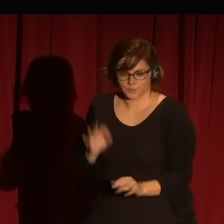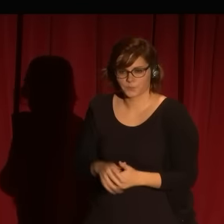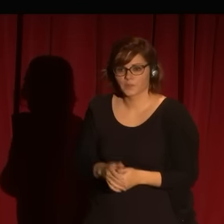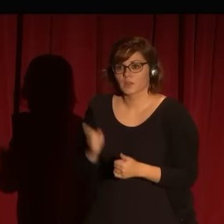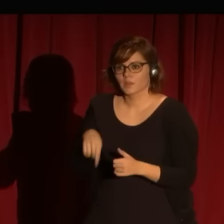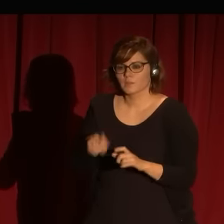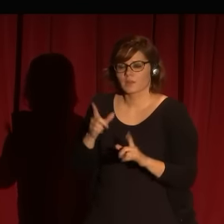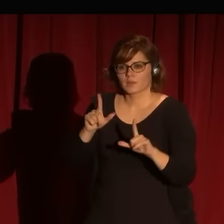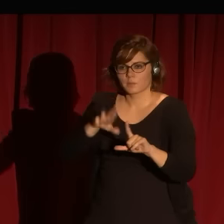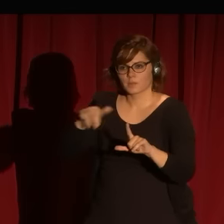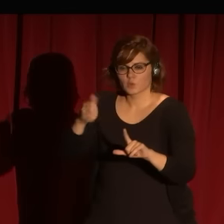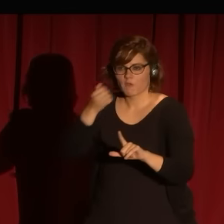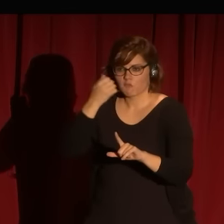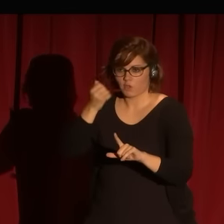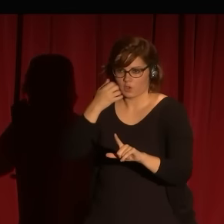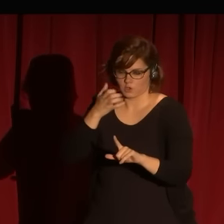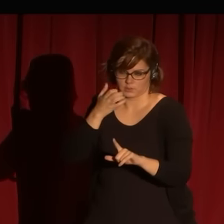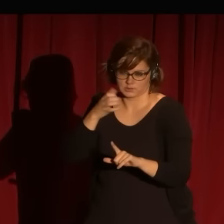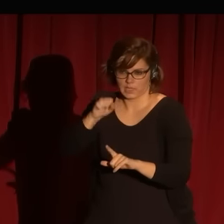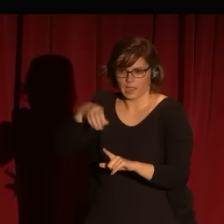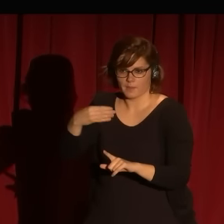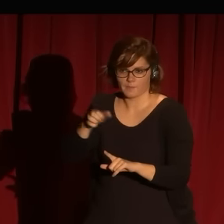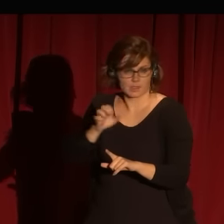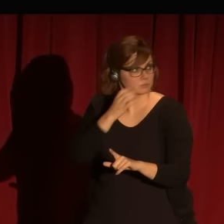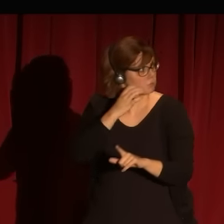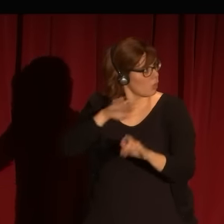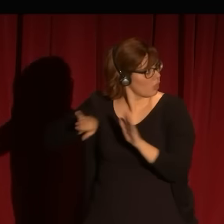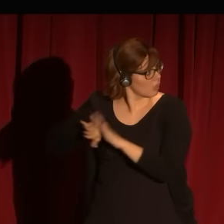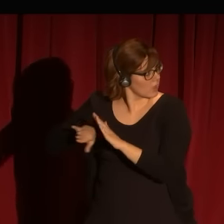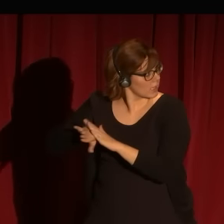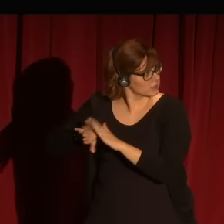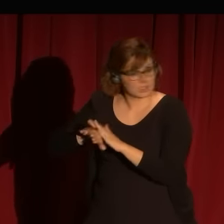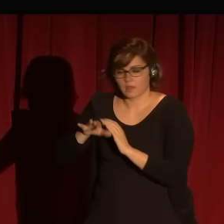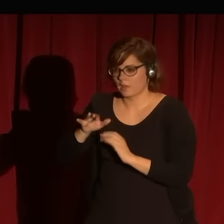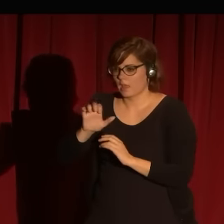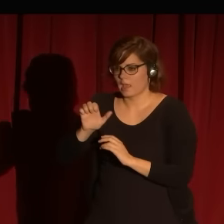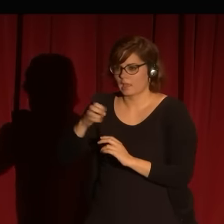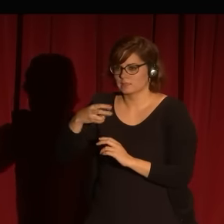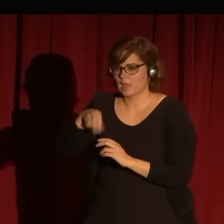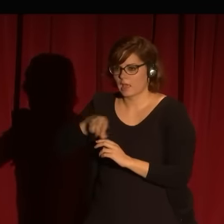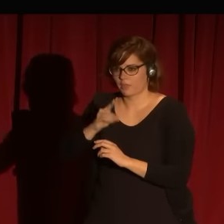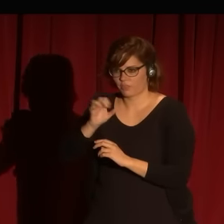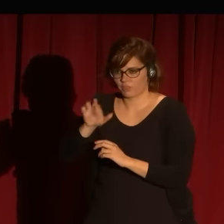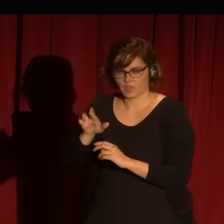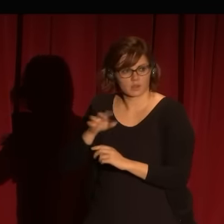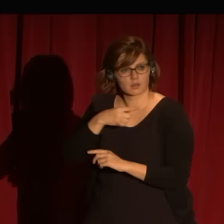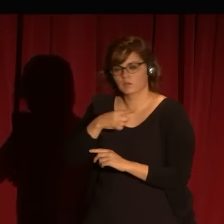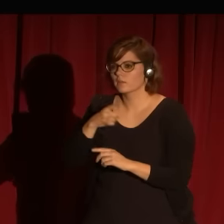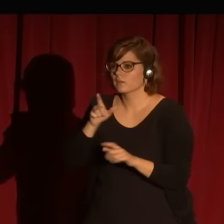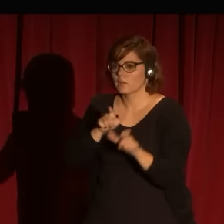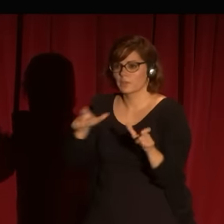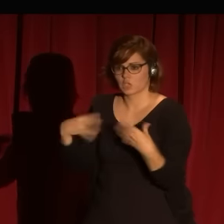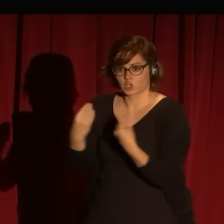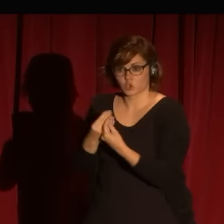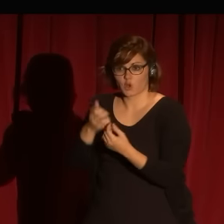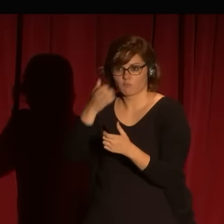de bodegones de la que se hace en amberes como el cuadro que veis a la derecha es un cuadro Monumental de Franz sniders en la que las personas que aparecen junto a